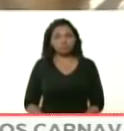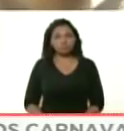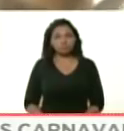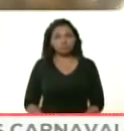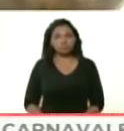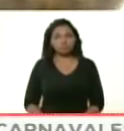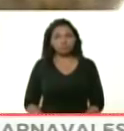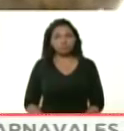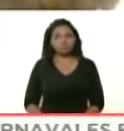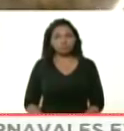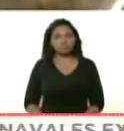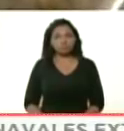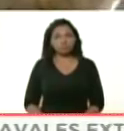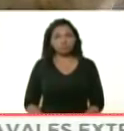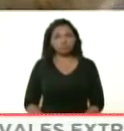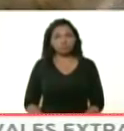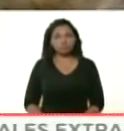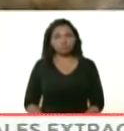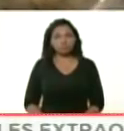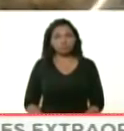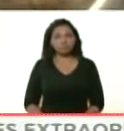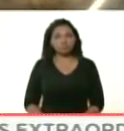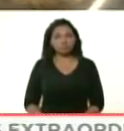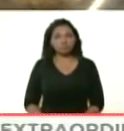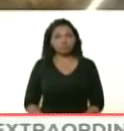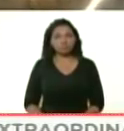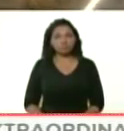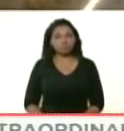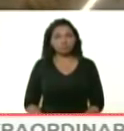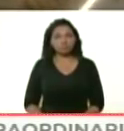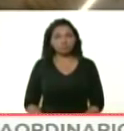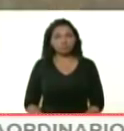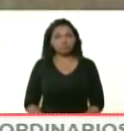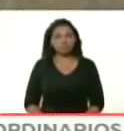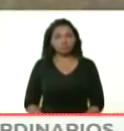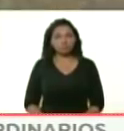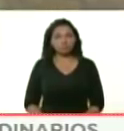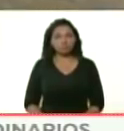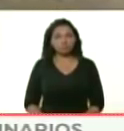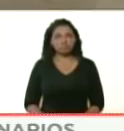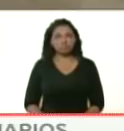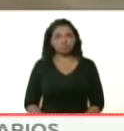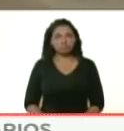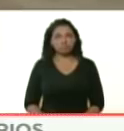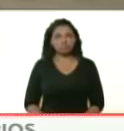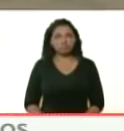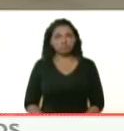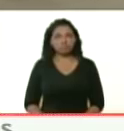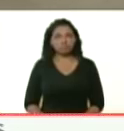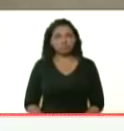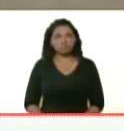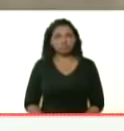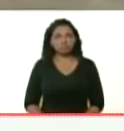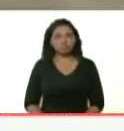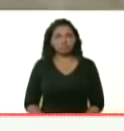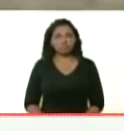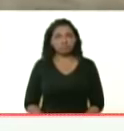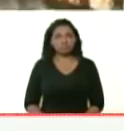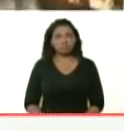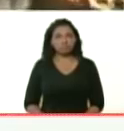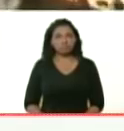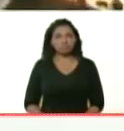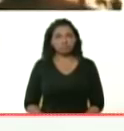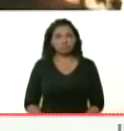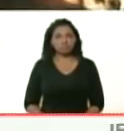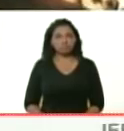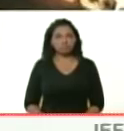empresa privada, entre el emprendedor, aquel que tiene la posibilidad de invertir en nuestro país, y la alianza con nuestro gobierno,